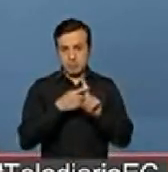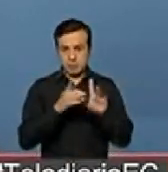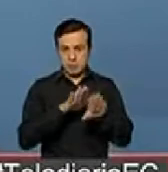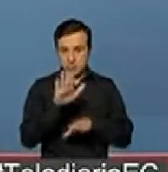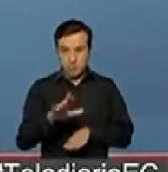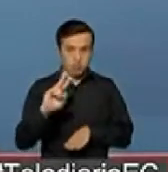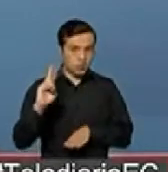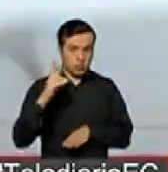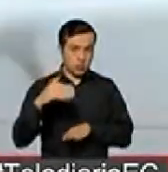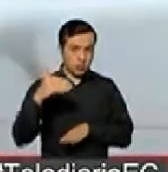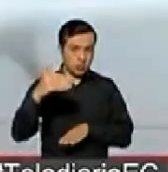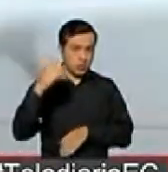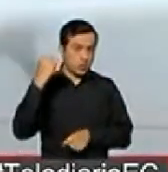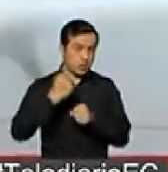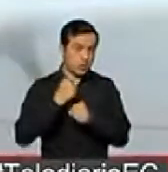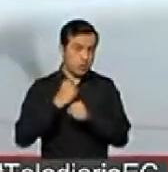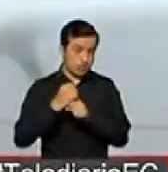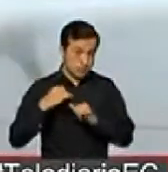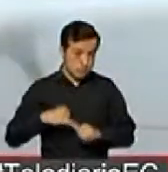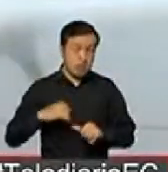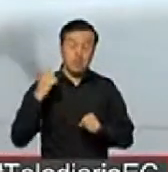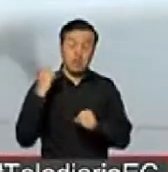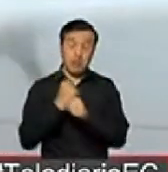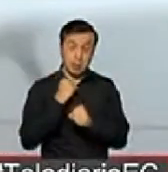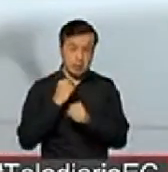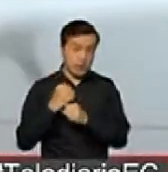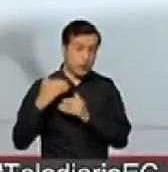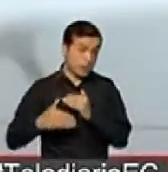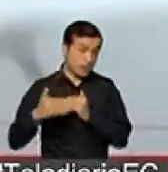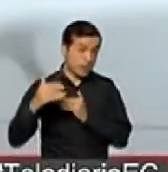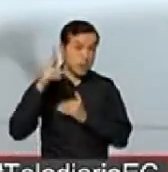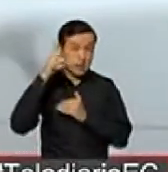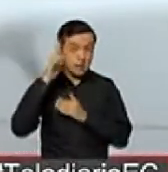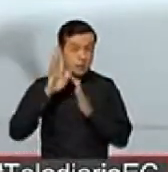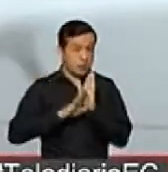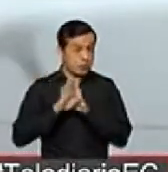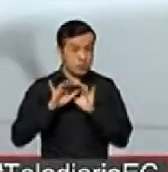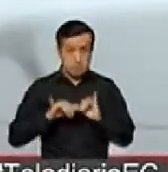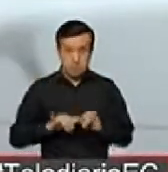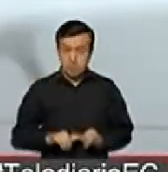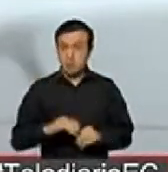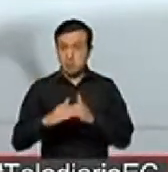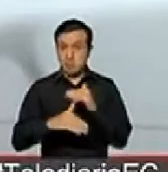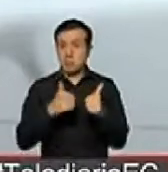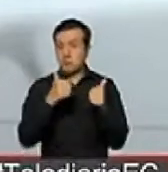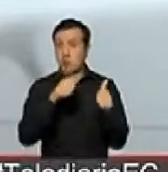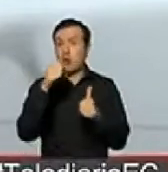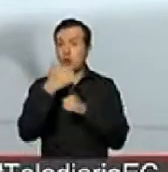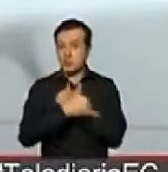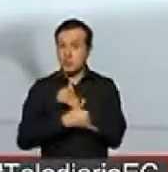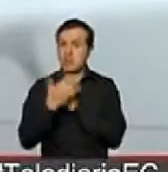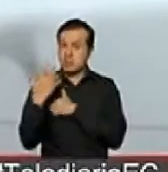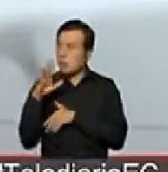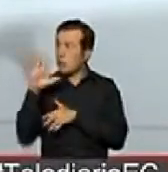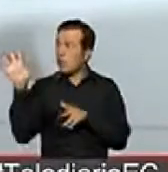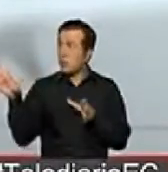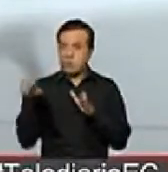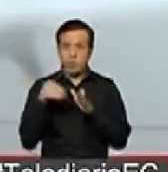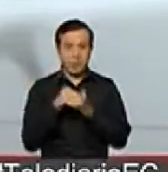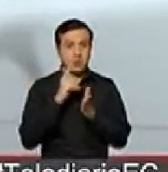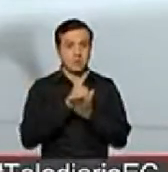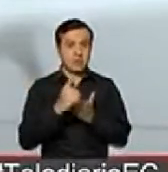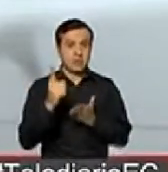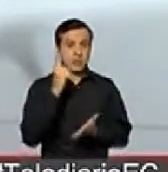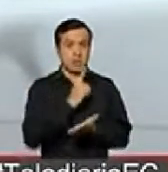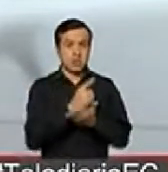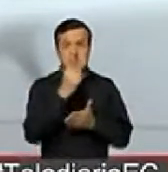el trabajo pues sería largo. Es un trabajo largo y creo que avanza bien en otros países y a eso debemos apuntar. La semana anterior, por